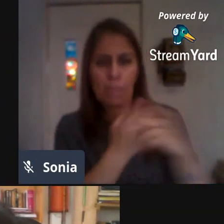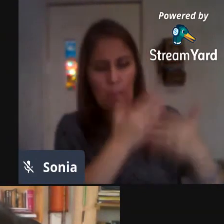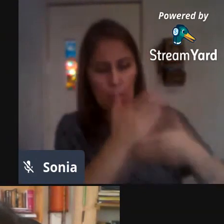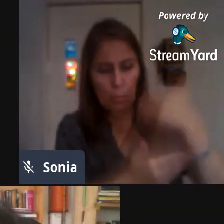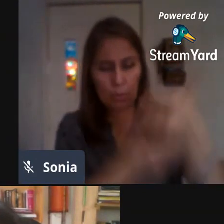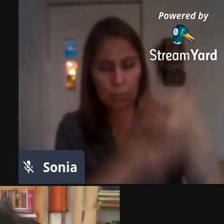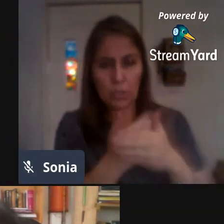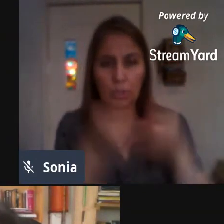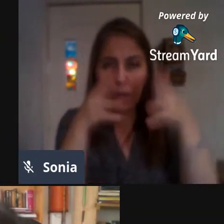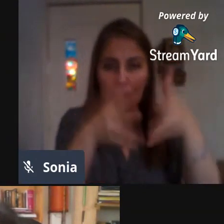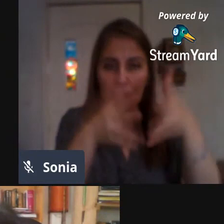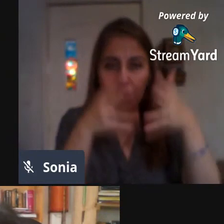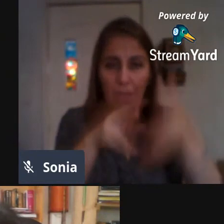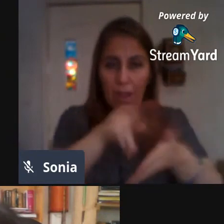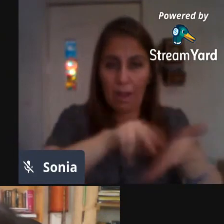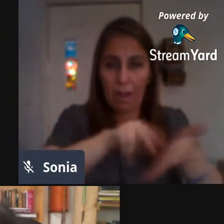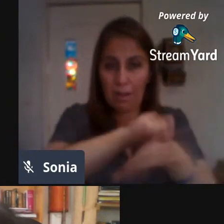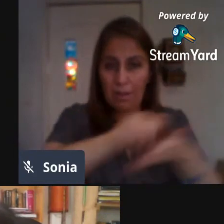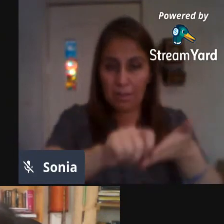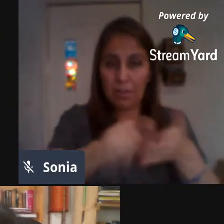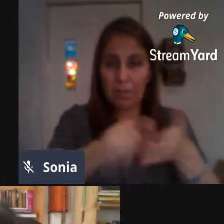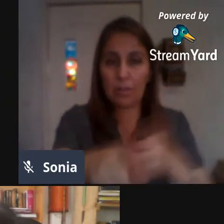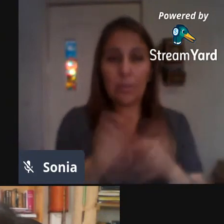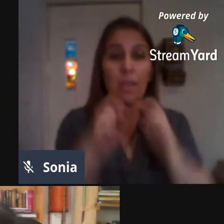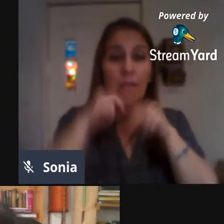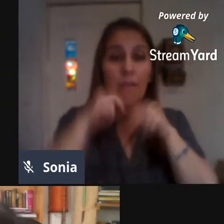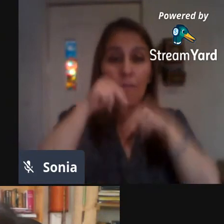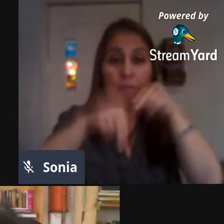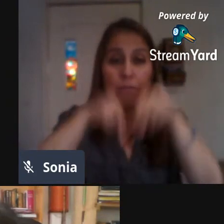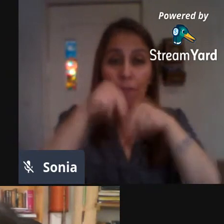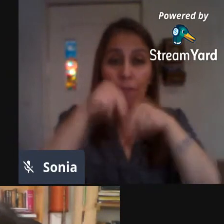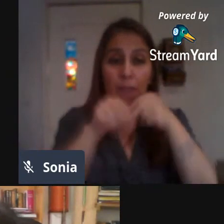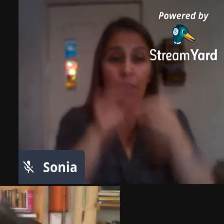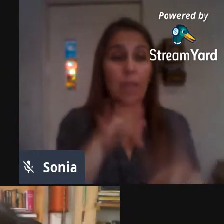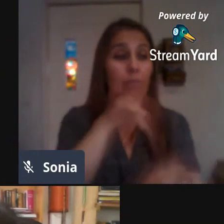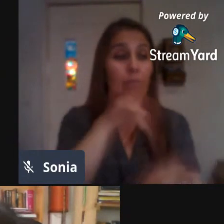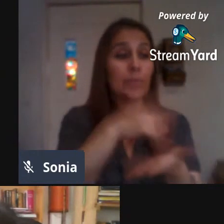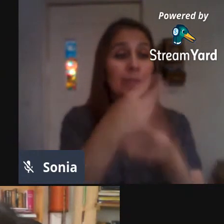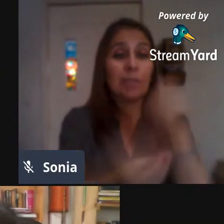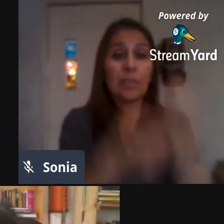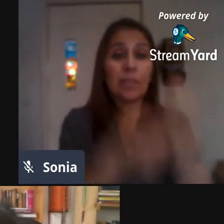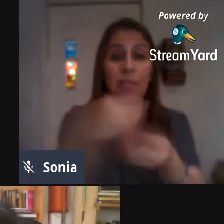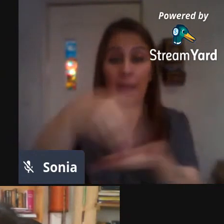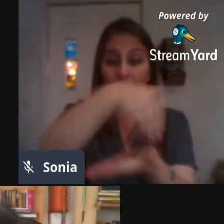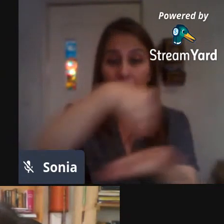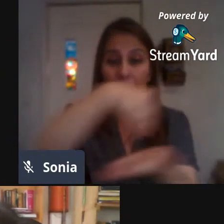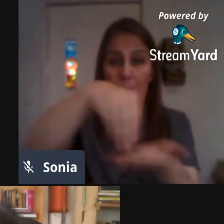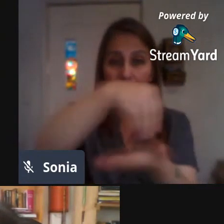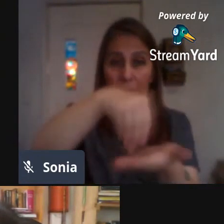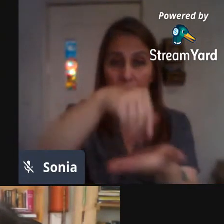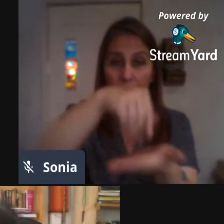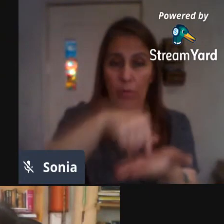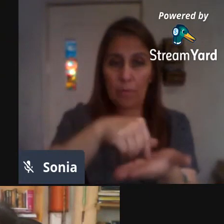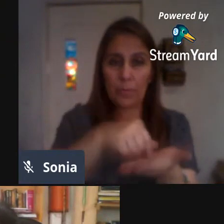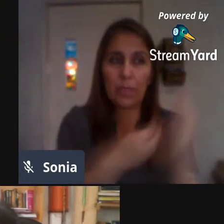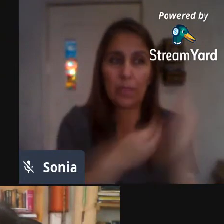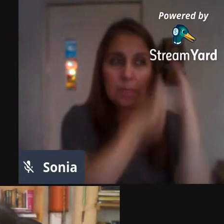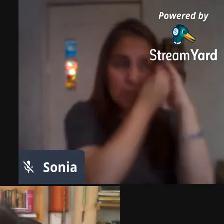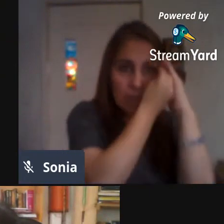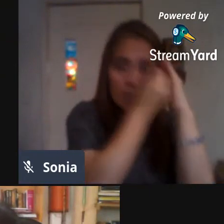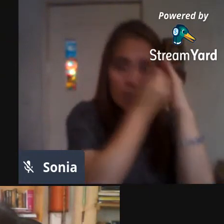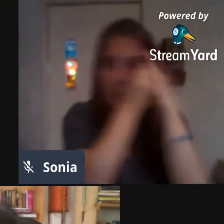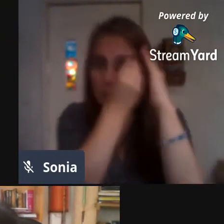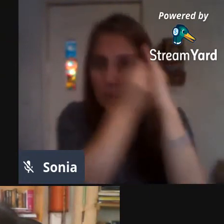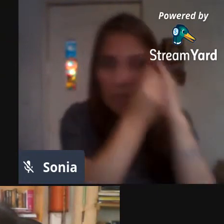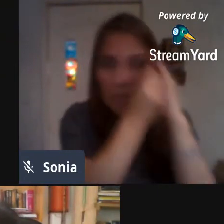paulo freire que eran sacados en el territorio y recogiendo un poco esos esos saberes de la gente esas palabras importantes